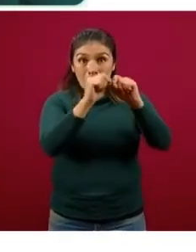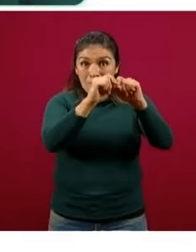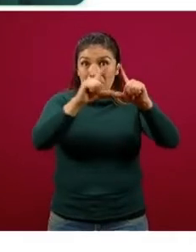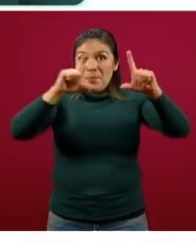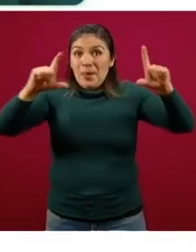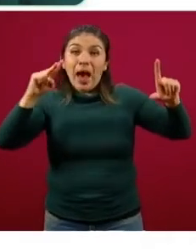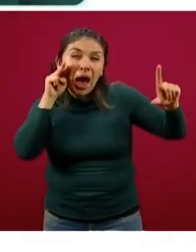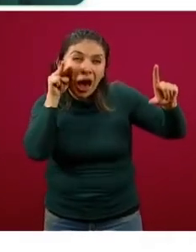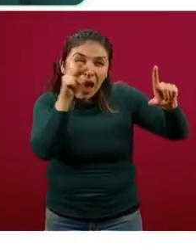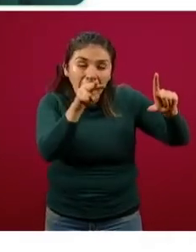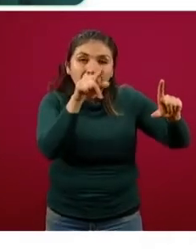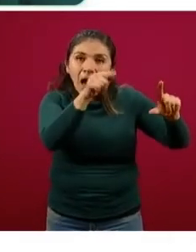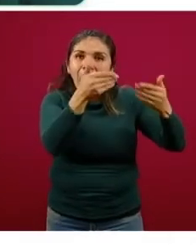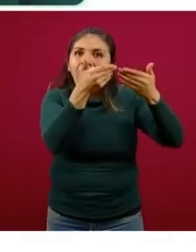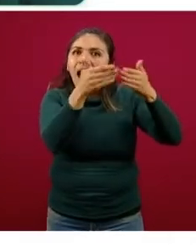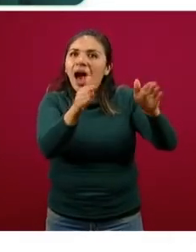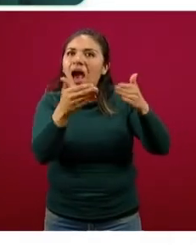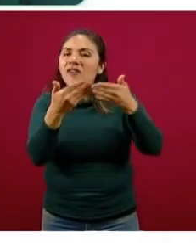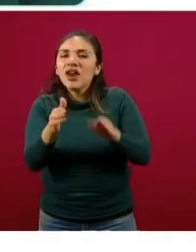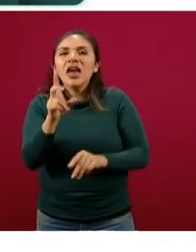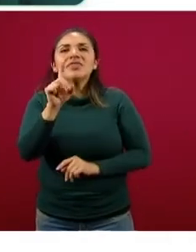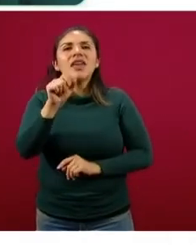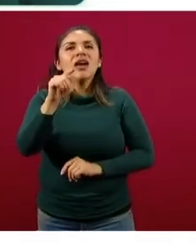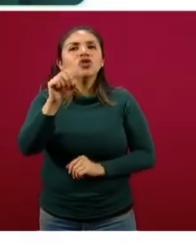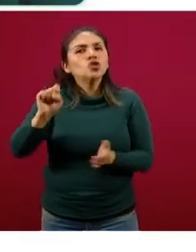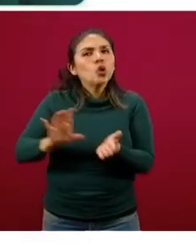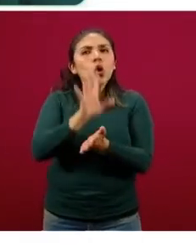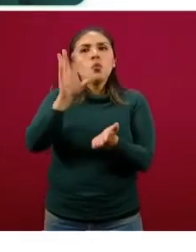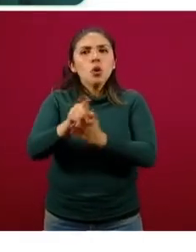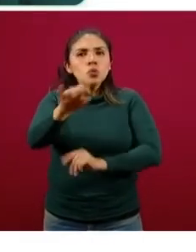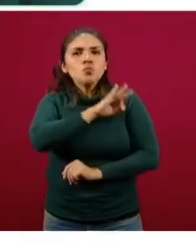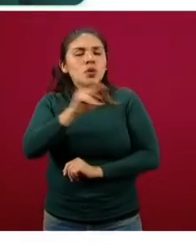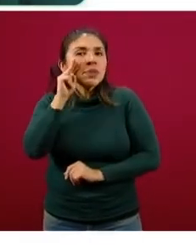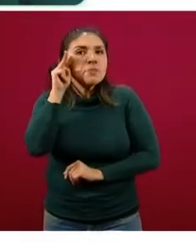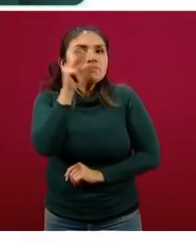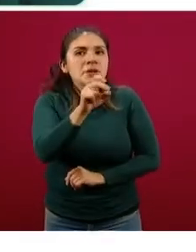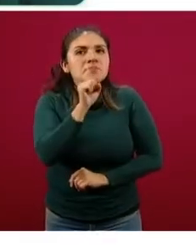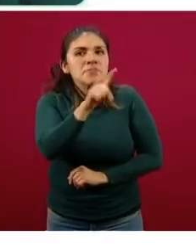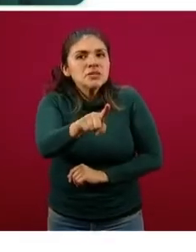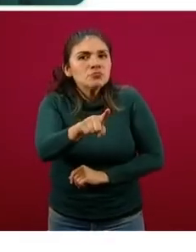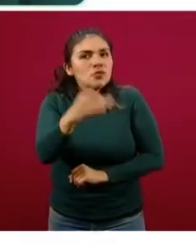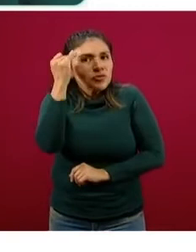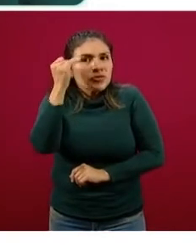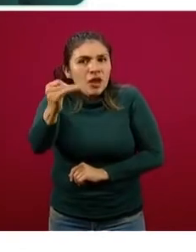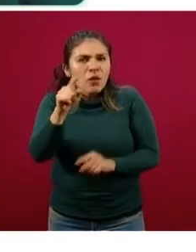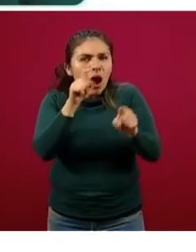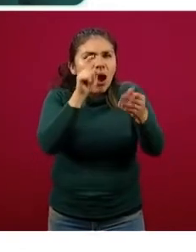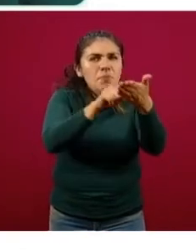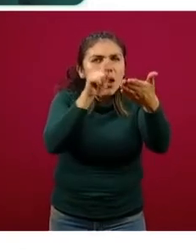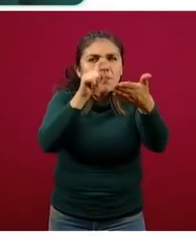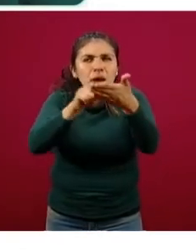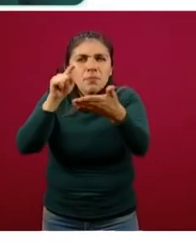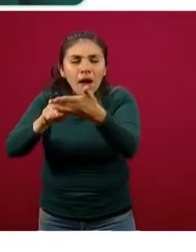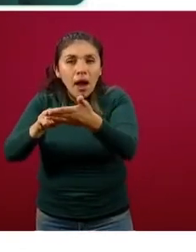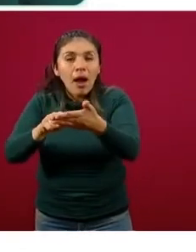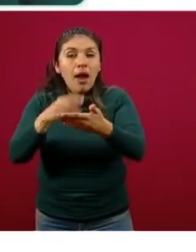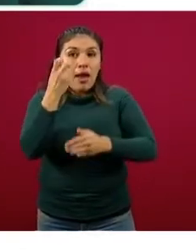ampliamos, se van a abrir los datos completos para poderlos visualizar en ese mismo momento.